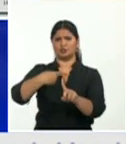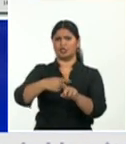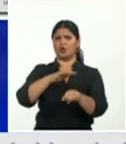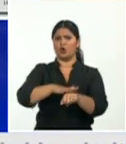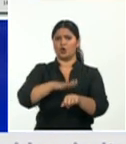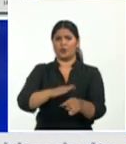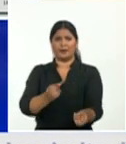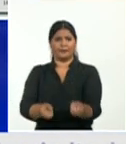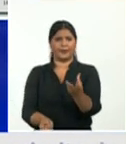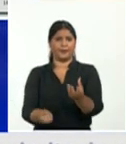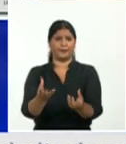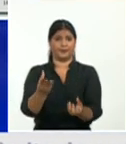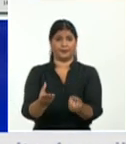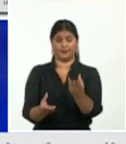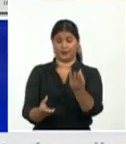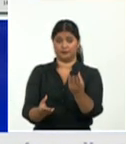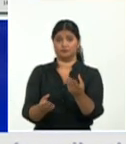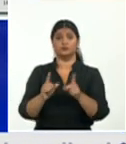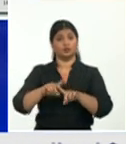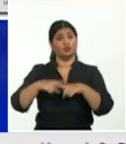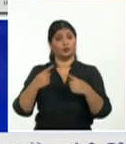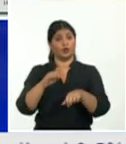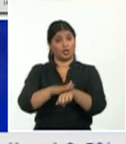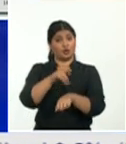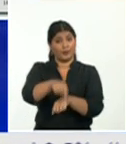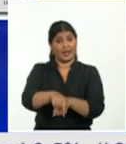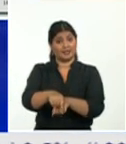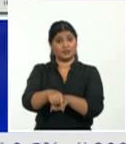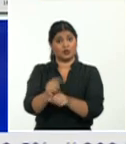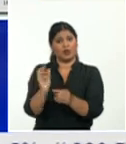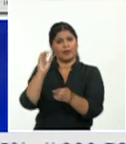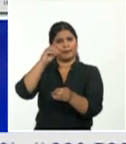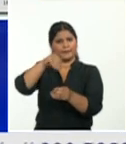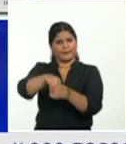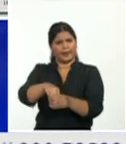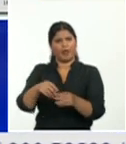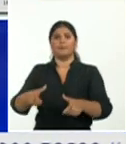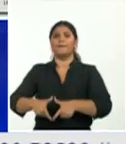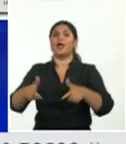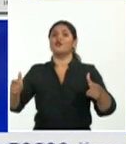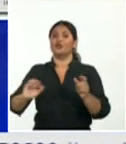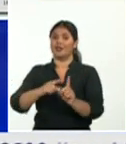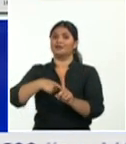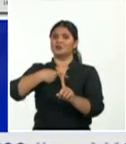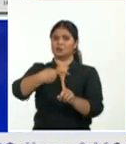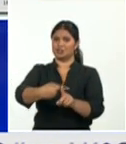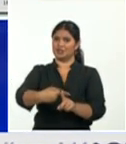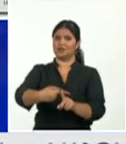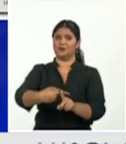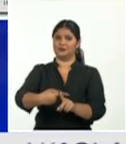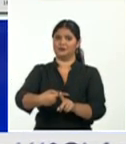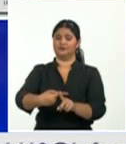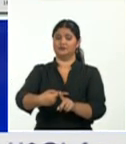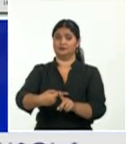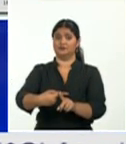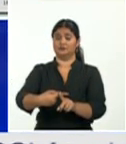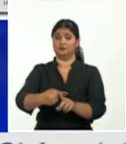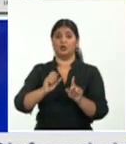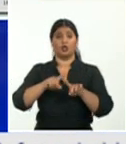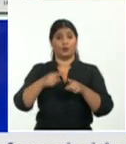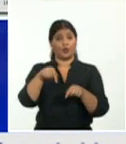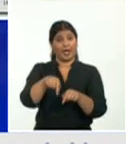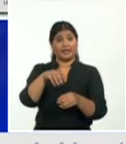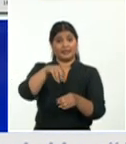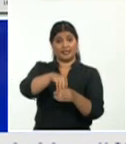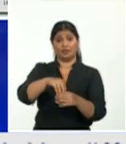da un evento, en algunas ocasiones, para no decir con todas, por no cumplimiento de lo que se debe cumplir en